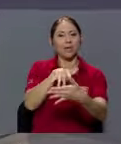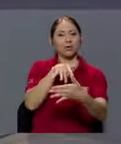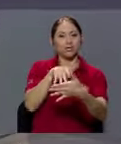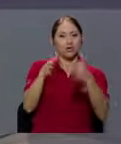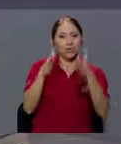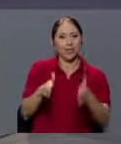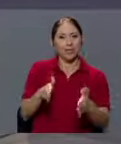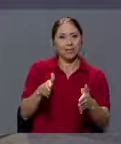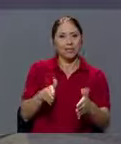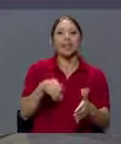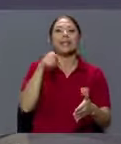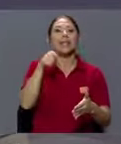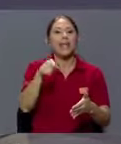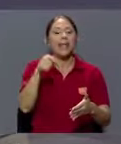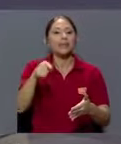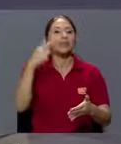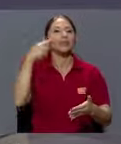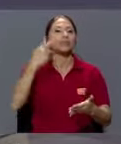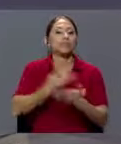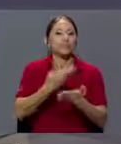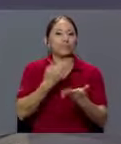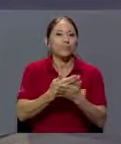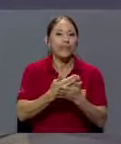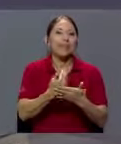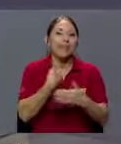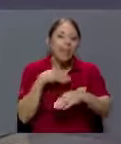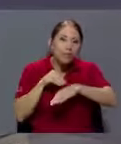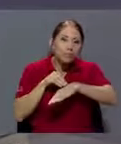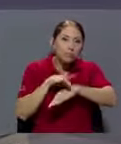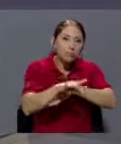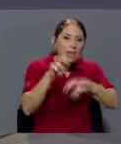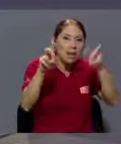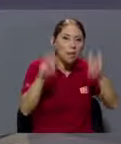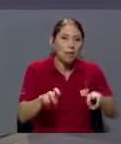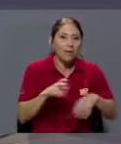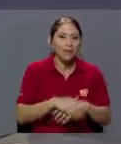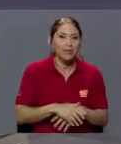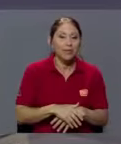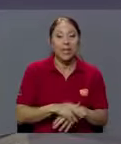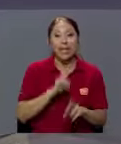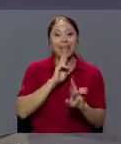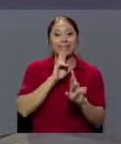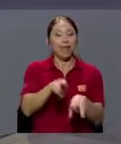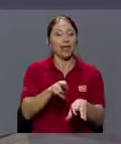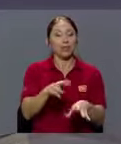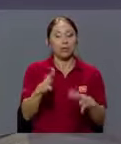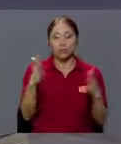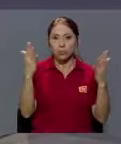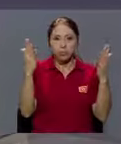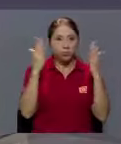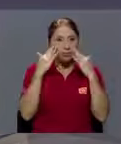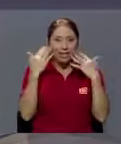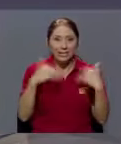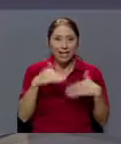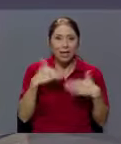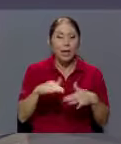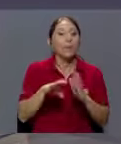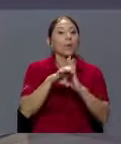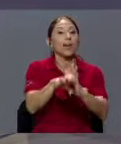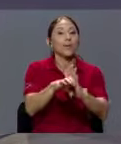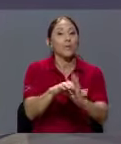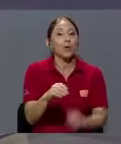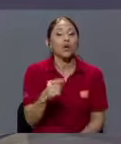tienen un reflejo, sin duda alguna, en la prueba. El dato es catastrófico. Por ejemplo,